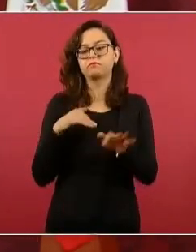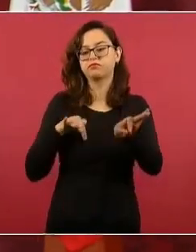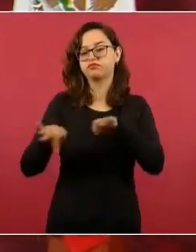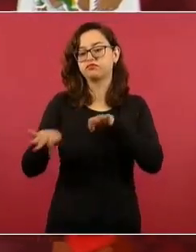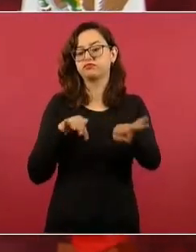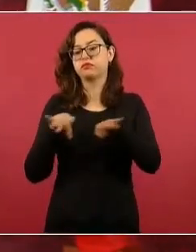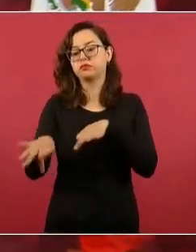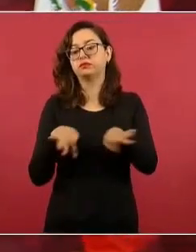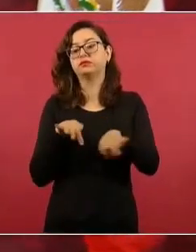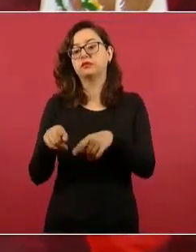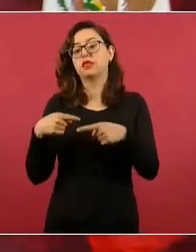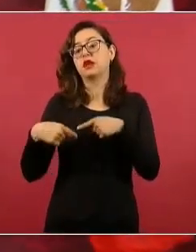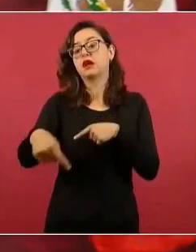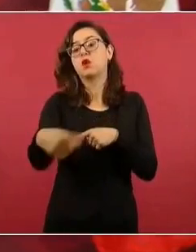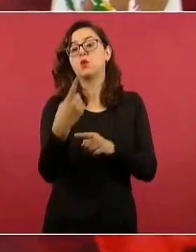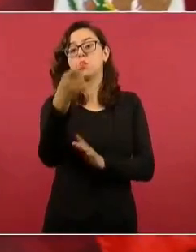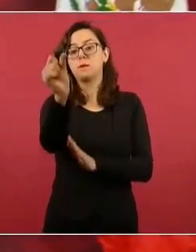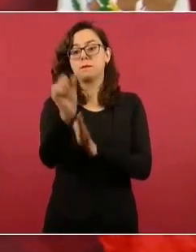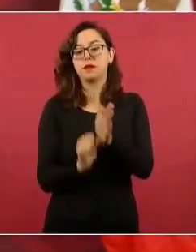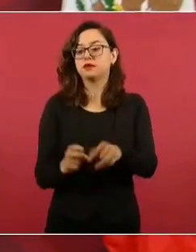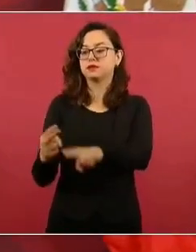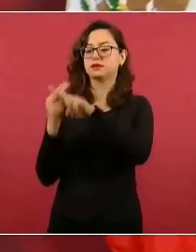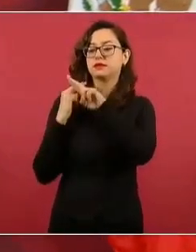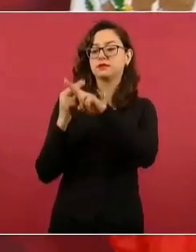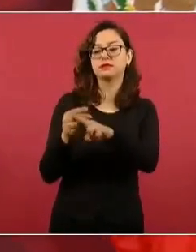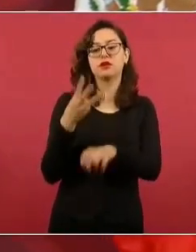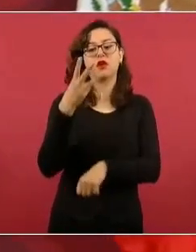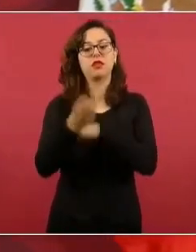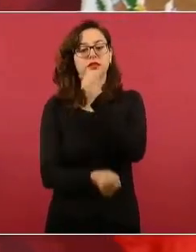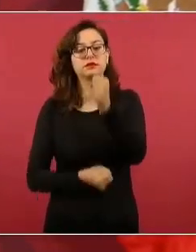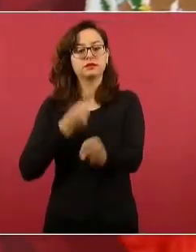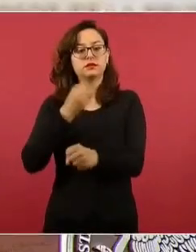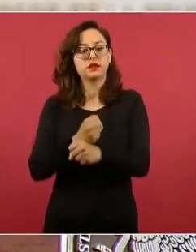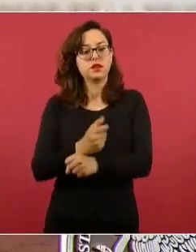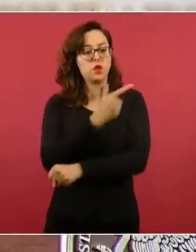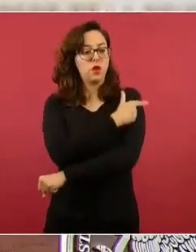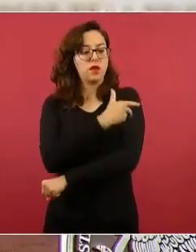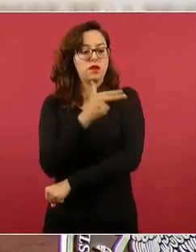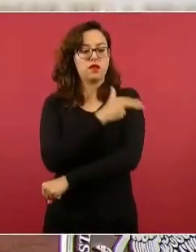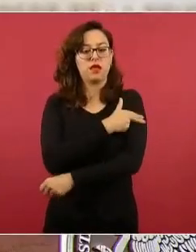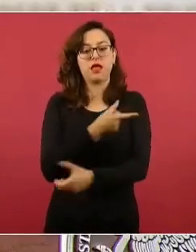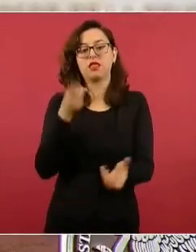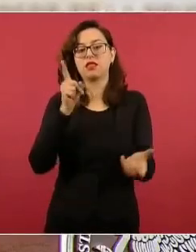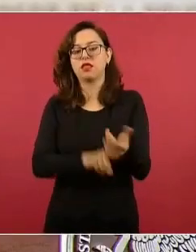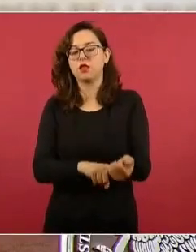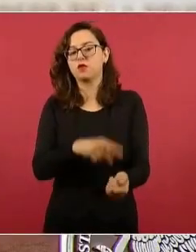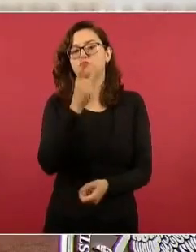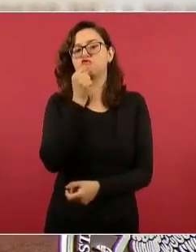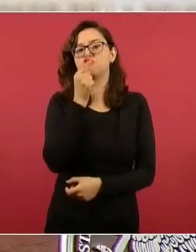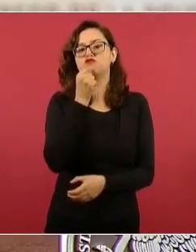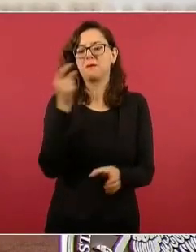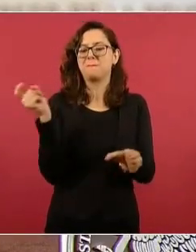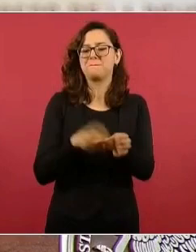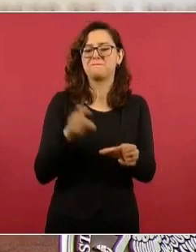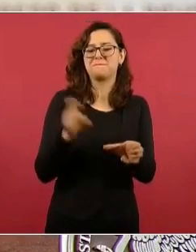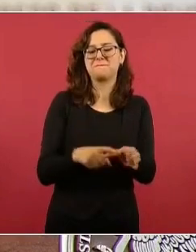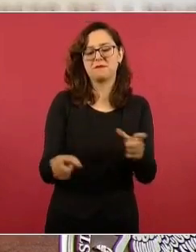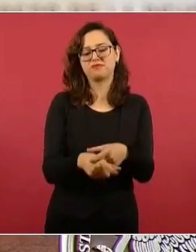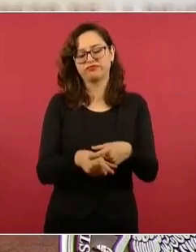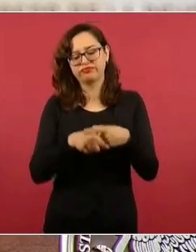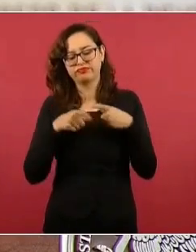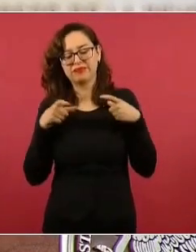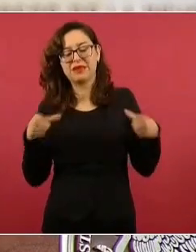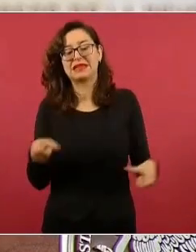3 años la Guardia Nacional y ya son más de 100,000 elementos con los